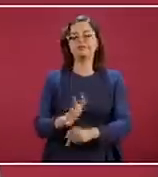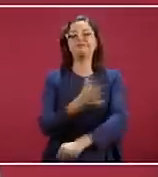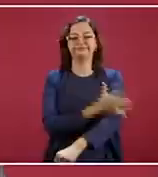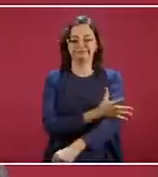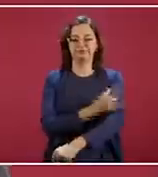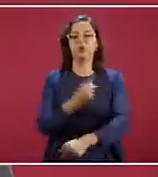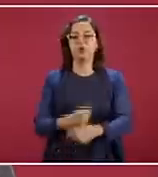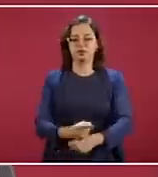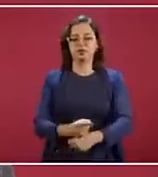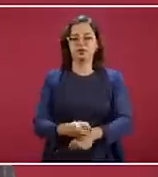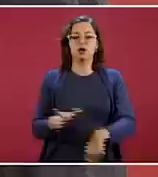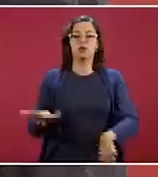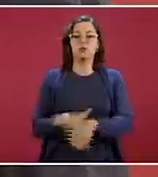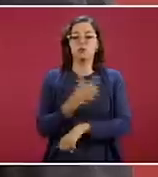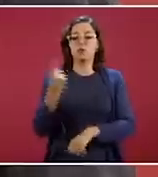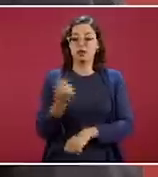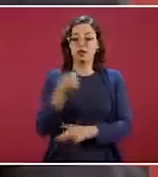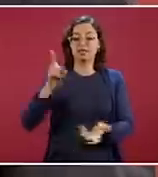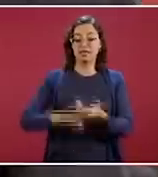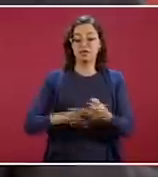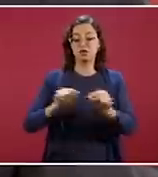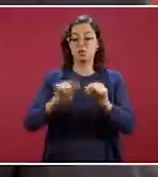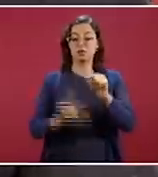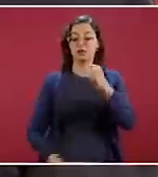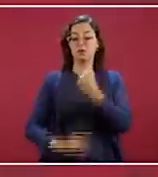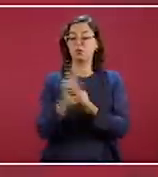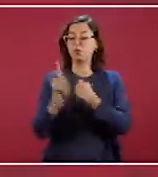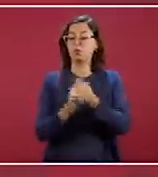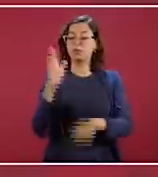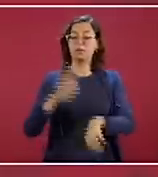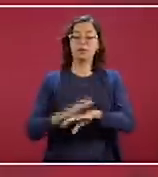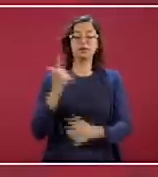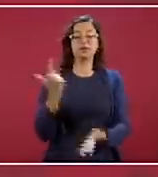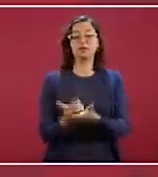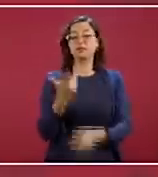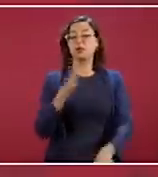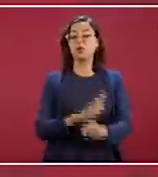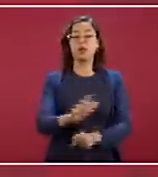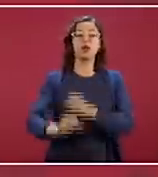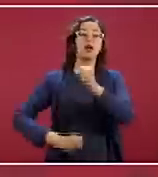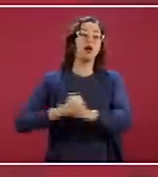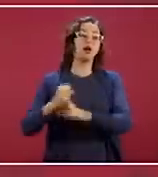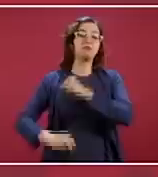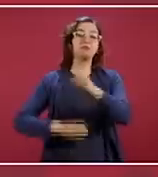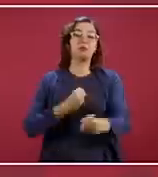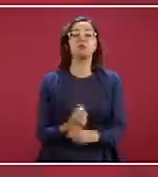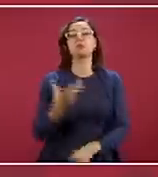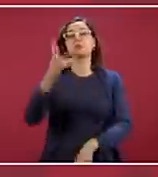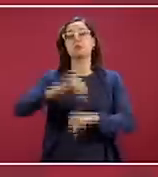porque el principal problema de México fue por muchos años la corrupción.